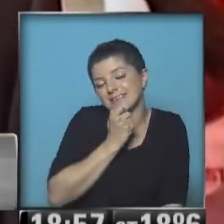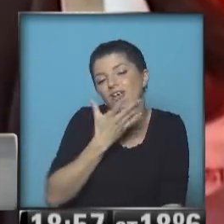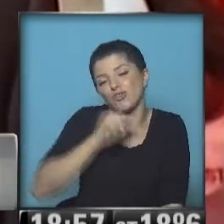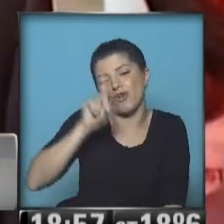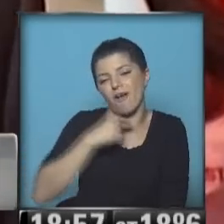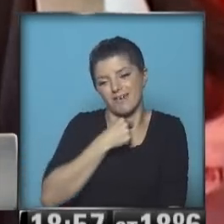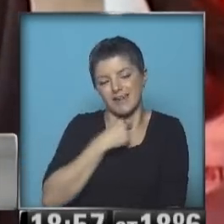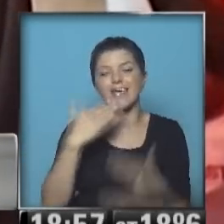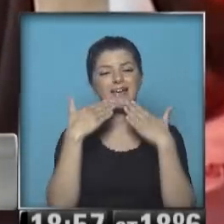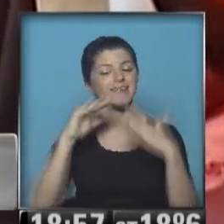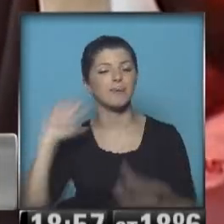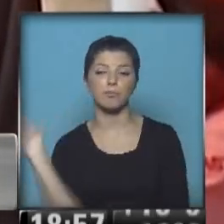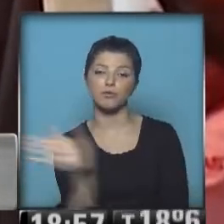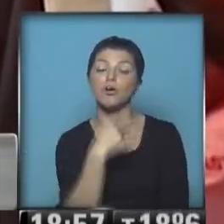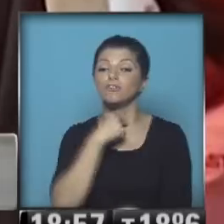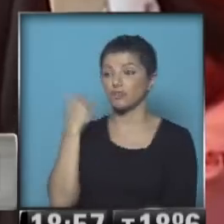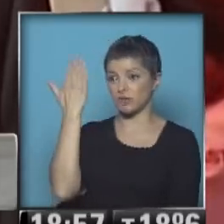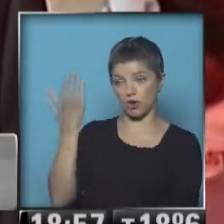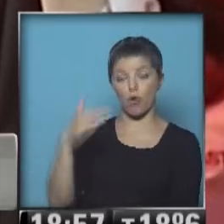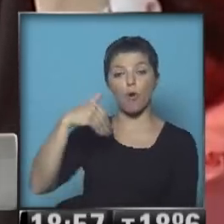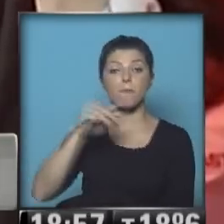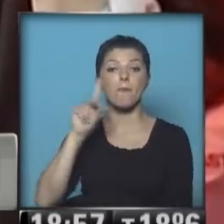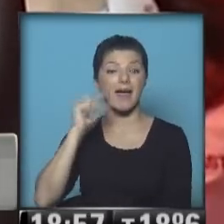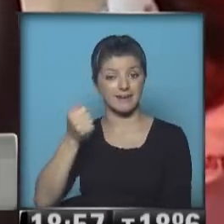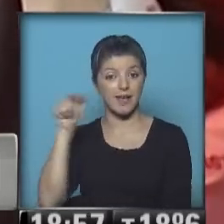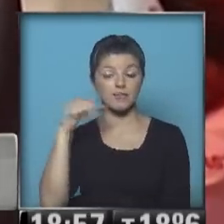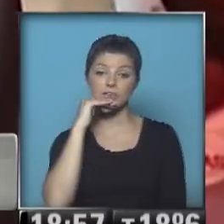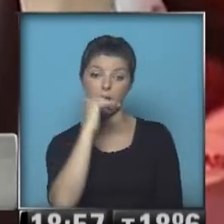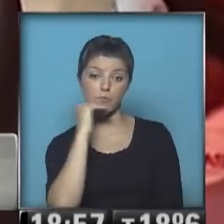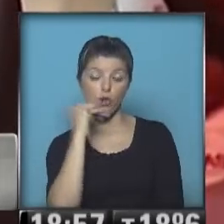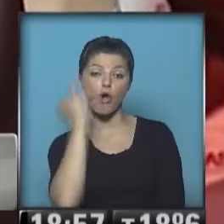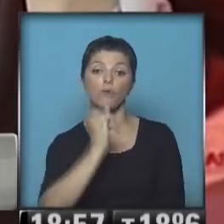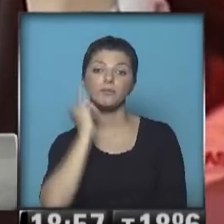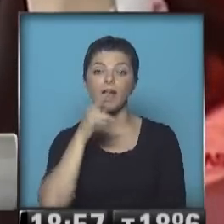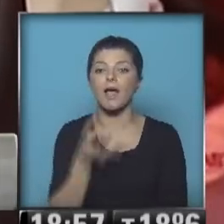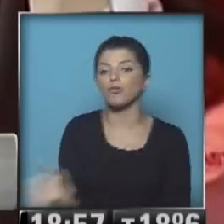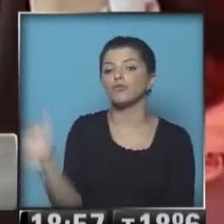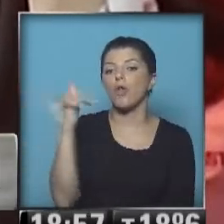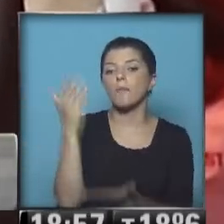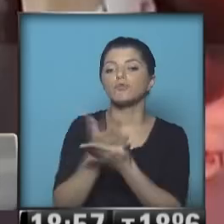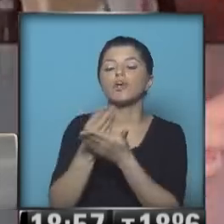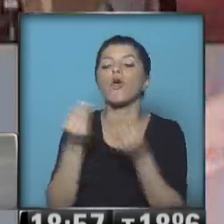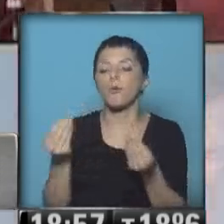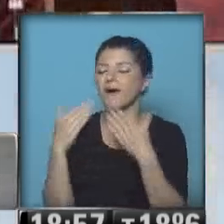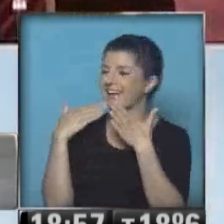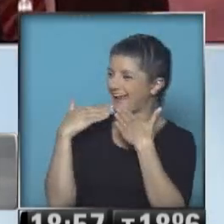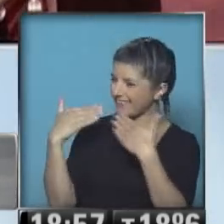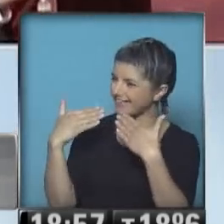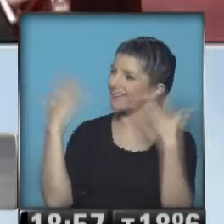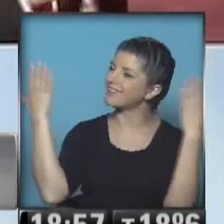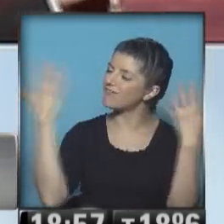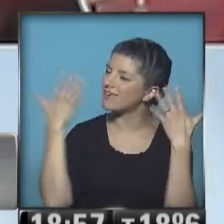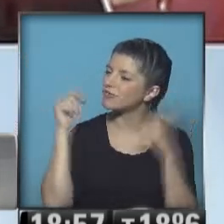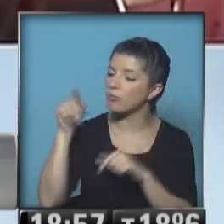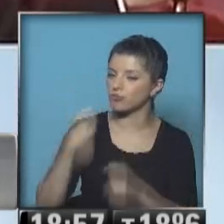por todo. Me gustaría pasarle con María Cecilia, que le va a contar el día a día de la producción. Gracias y lo felicito por su